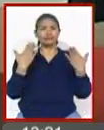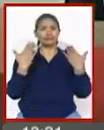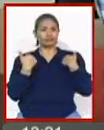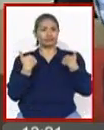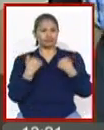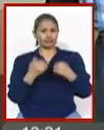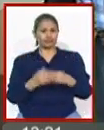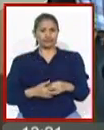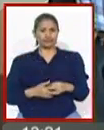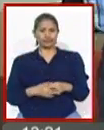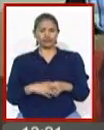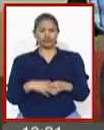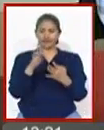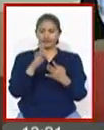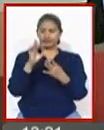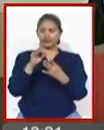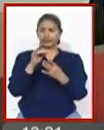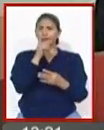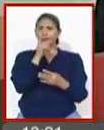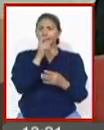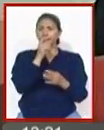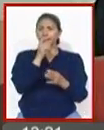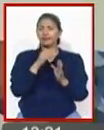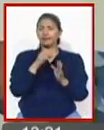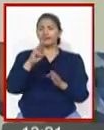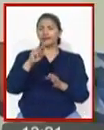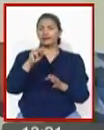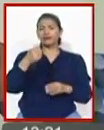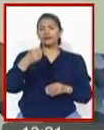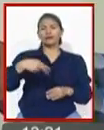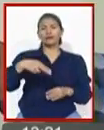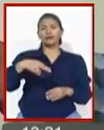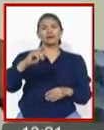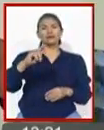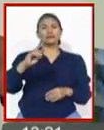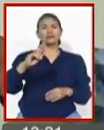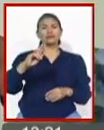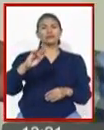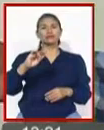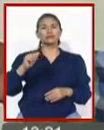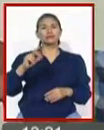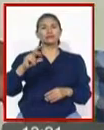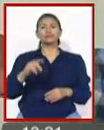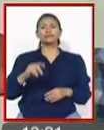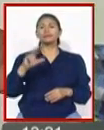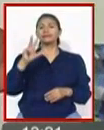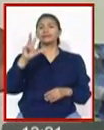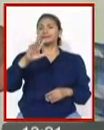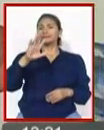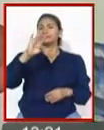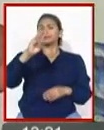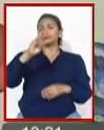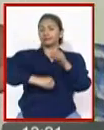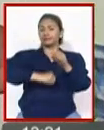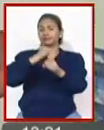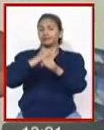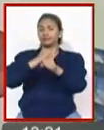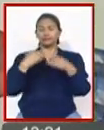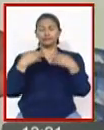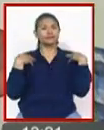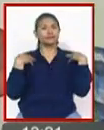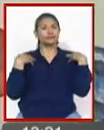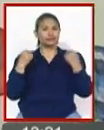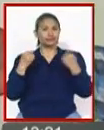sea el quien elija quiénes van a ser sus magistrados. Tenemos 37 años de edad, somos cruceños, tenemos 37 años, como